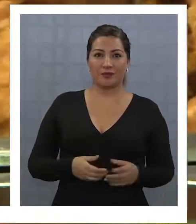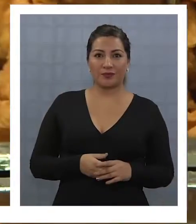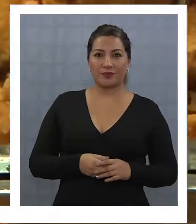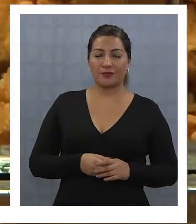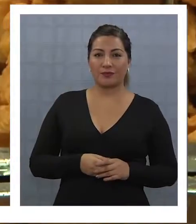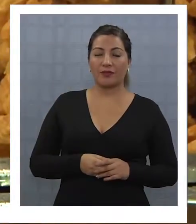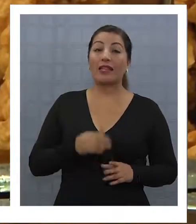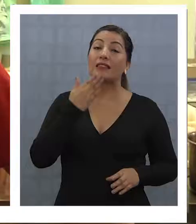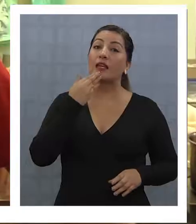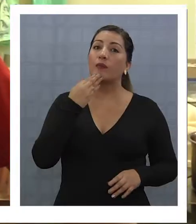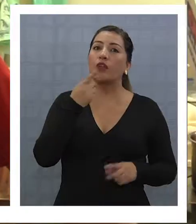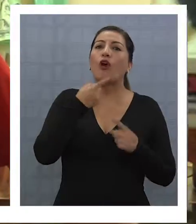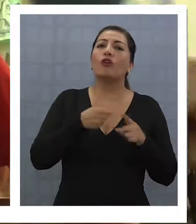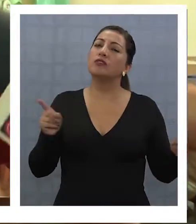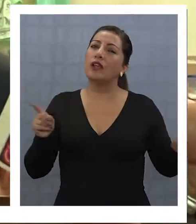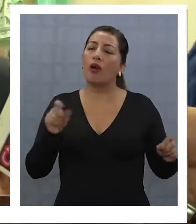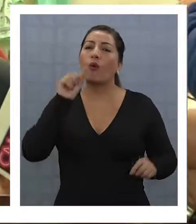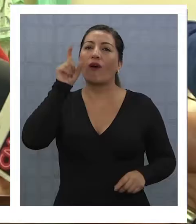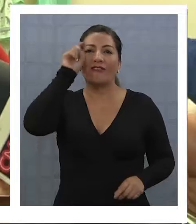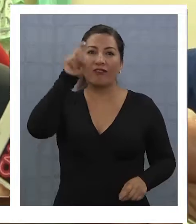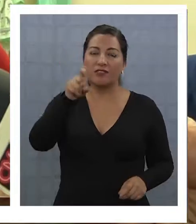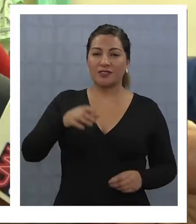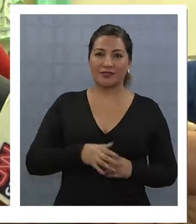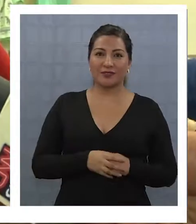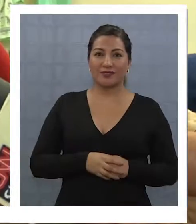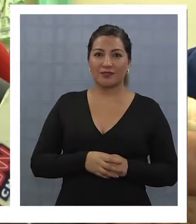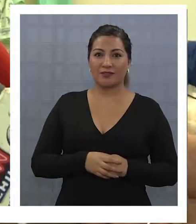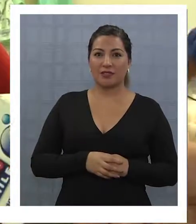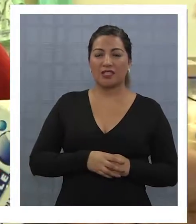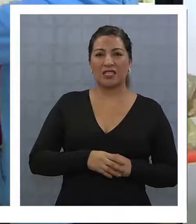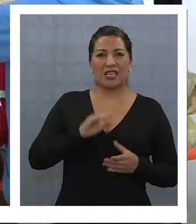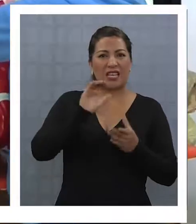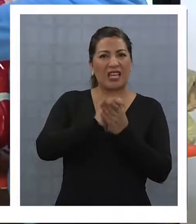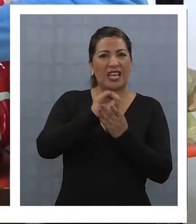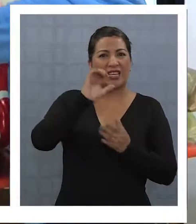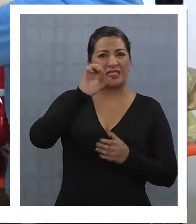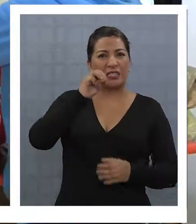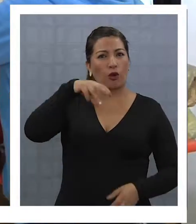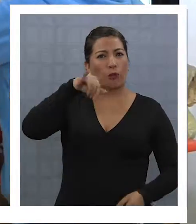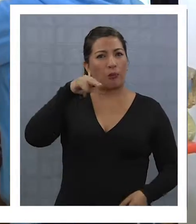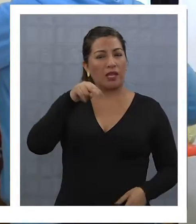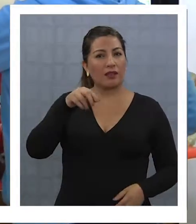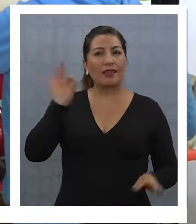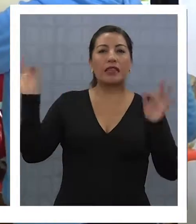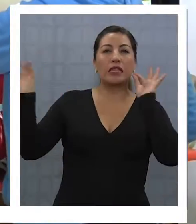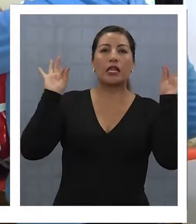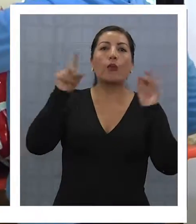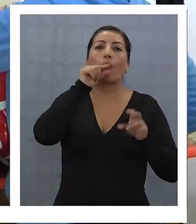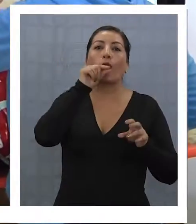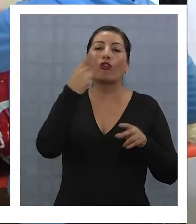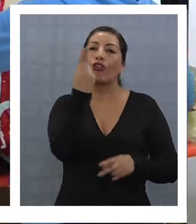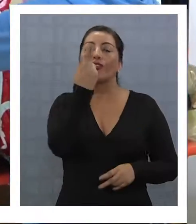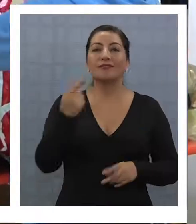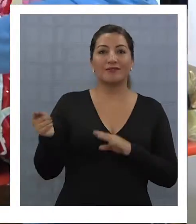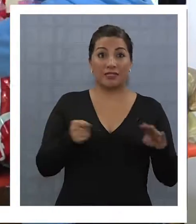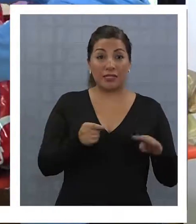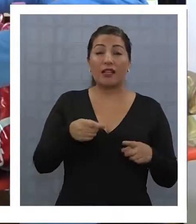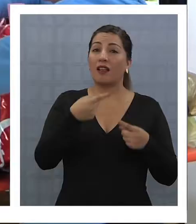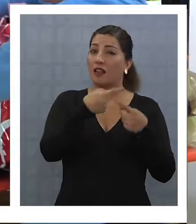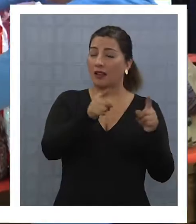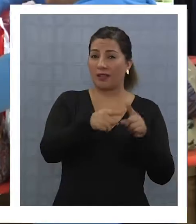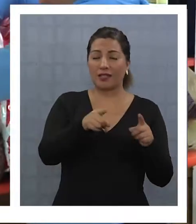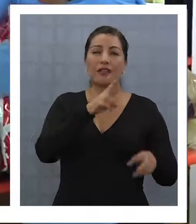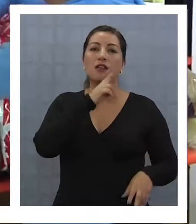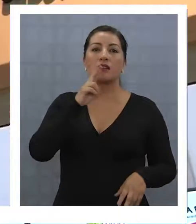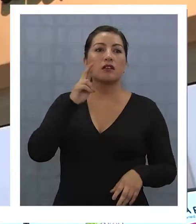Aparte de esa, ¿cuál es la otra comida favorita que usted tiene? El chowmín, que es el tallarín con pollo. La modalidad que impere en varios locales es la de